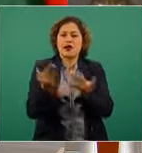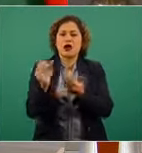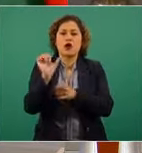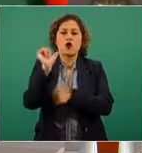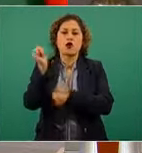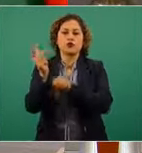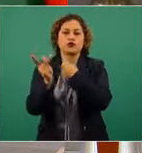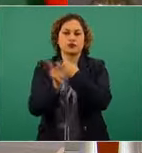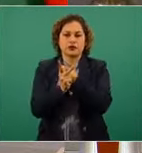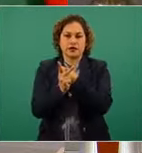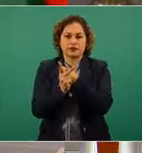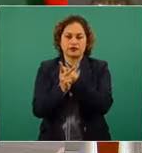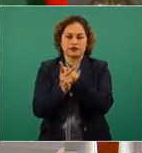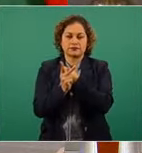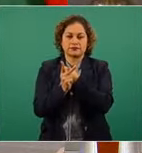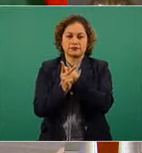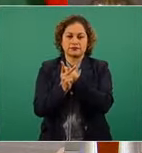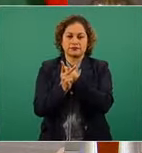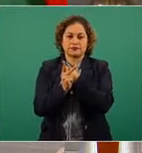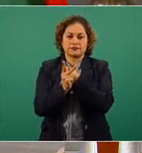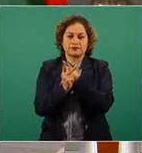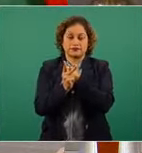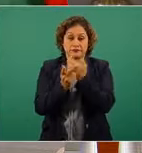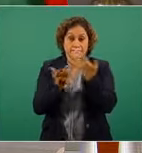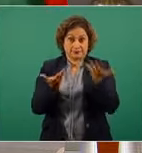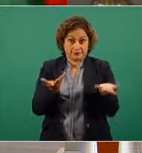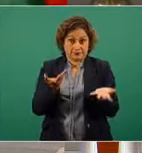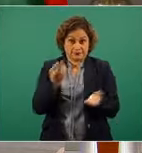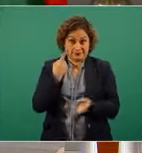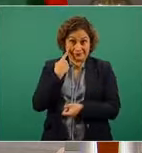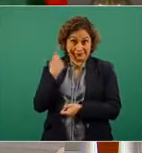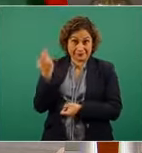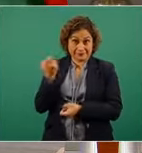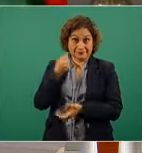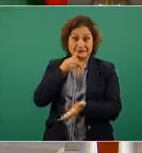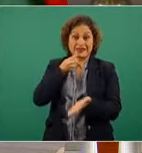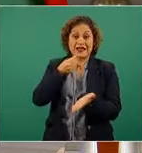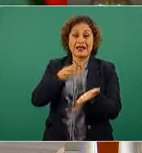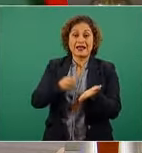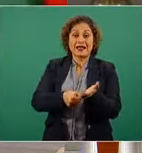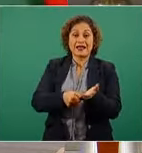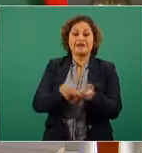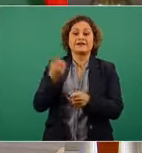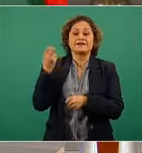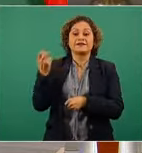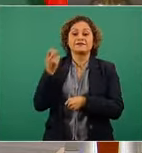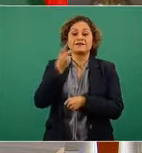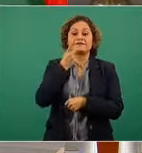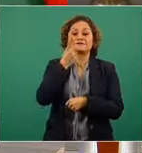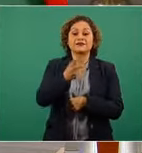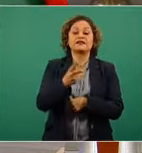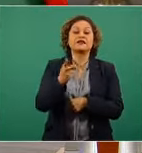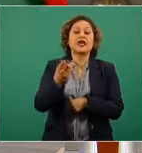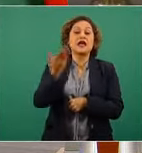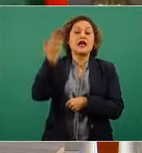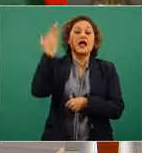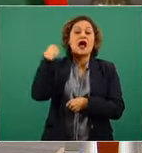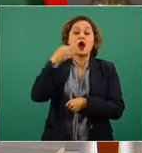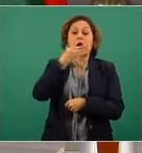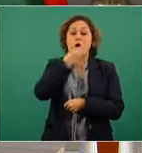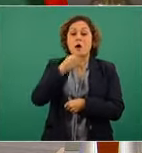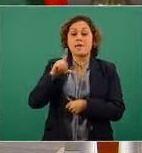Ni un paso atrás fue la consigna de don Lázaro Cárdenas del Río al